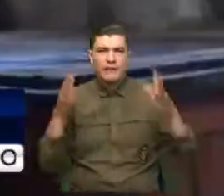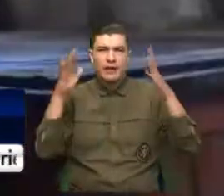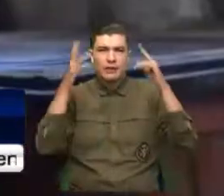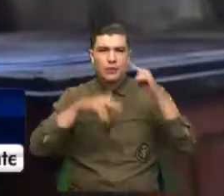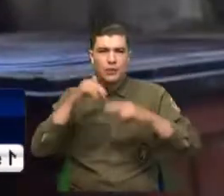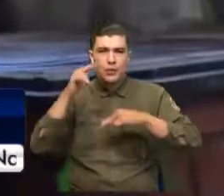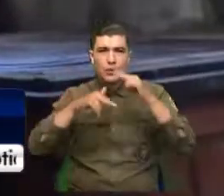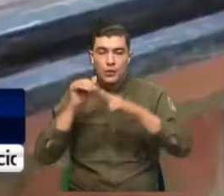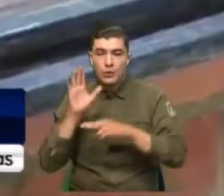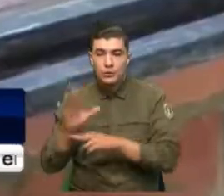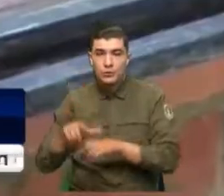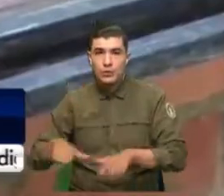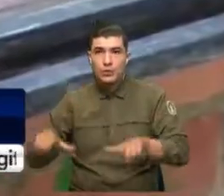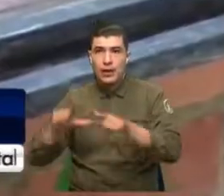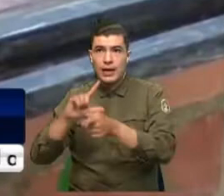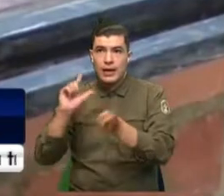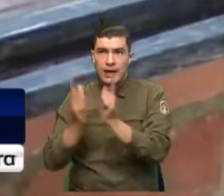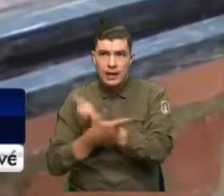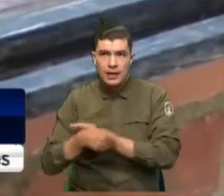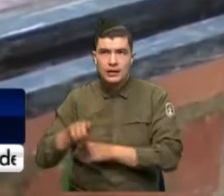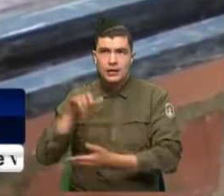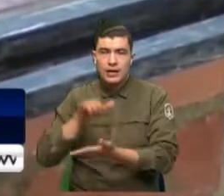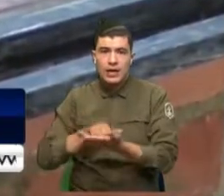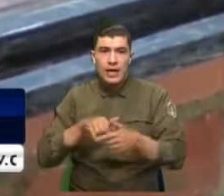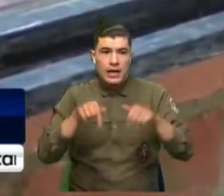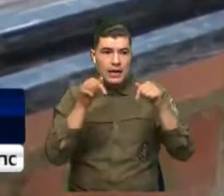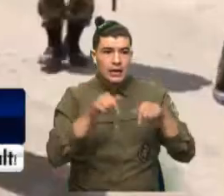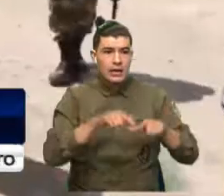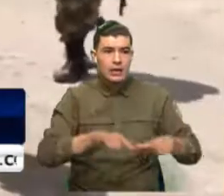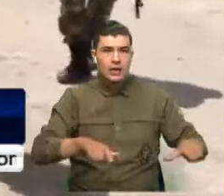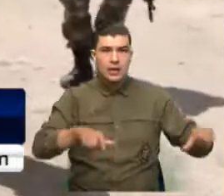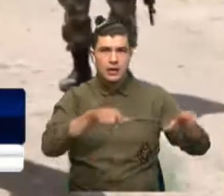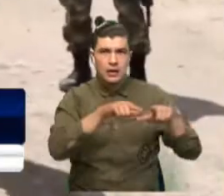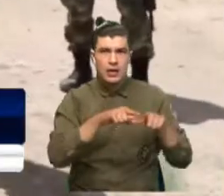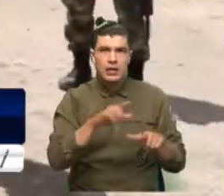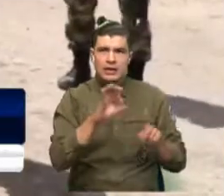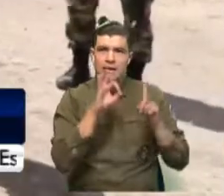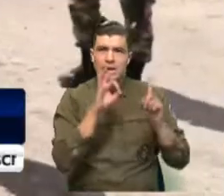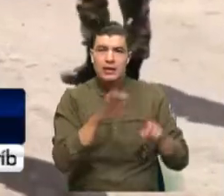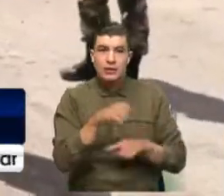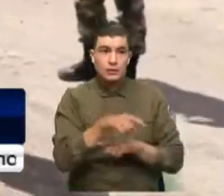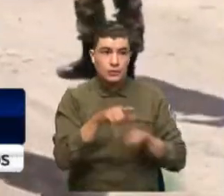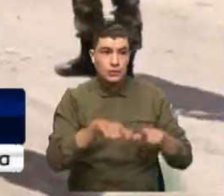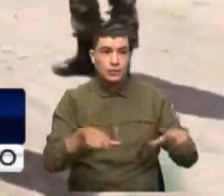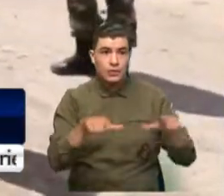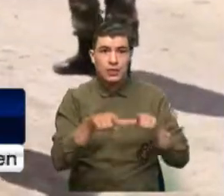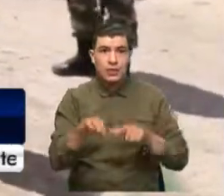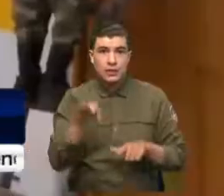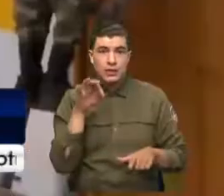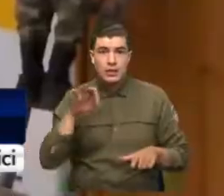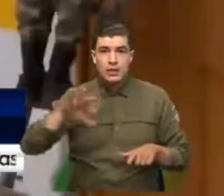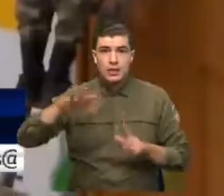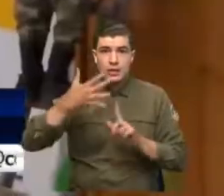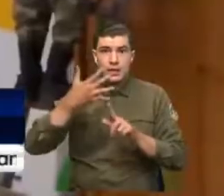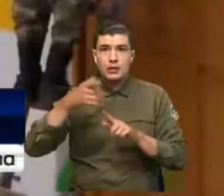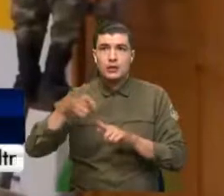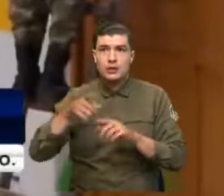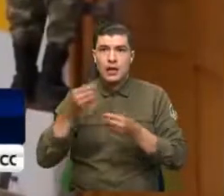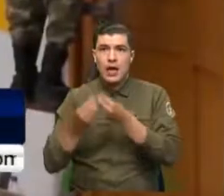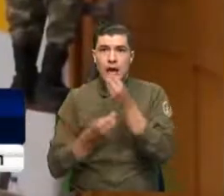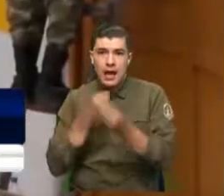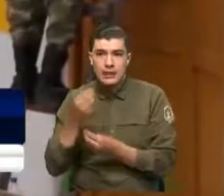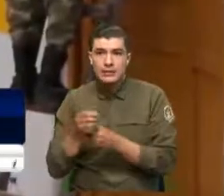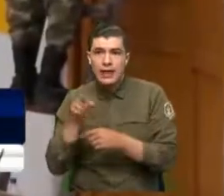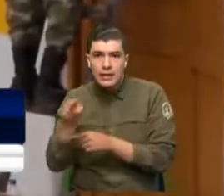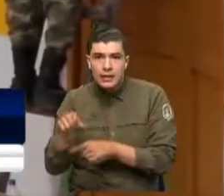transformación desde sus fachadas, la cocina ecoambiental. Este corregimiento fue elegido por la Quinta Brigada para realizar